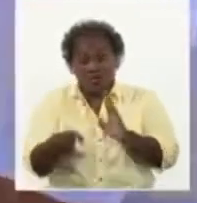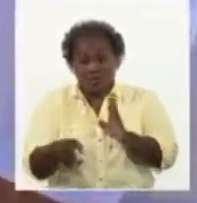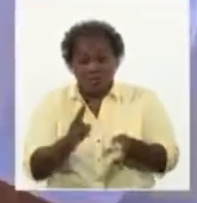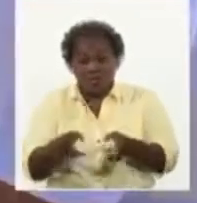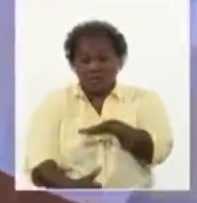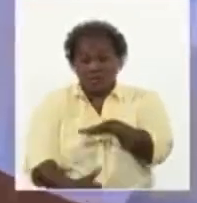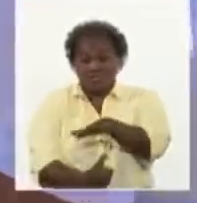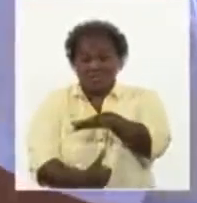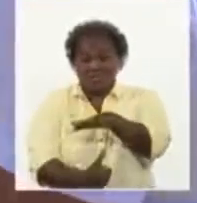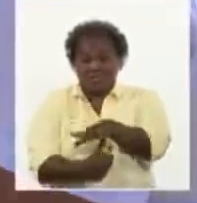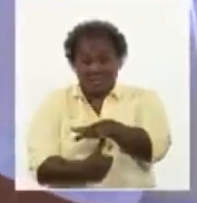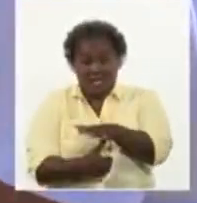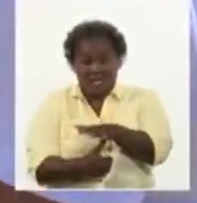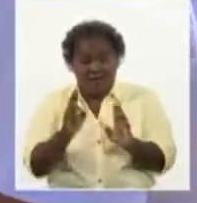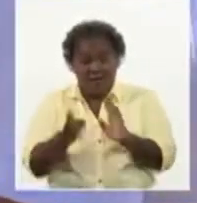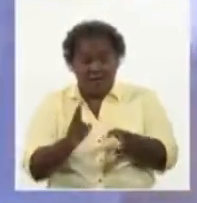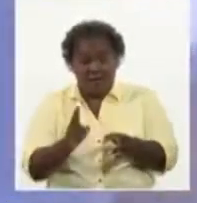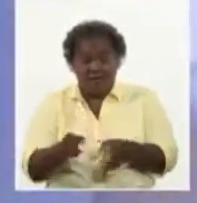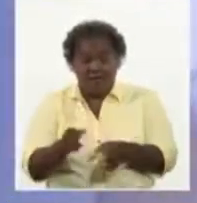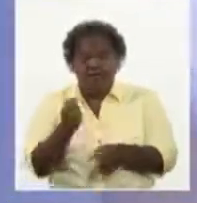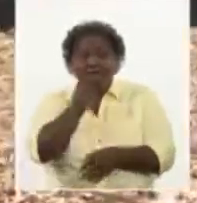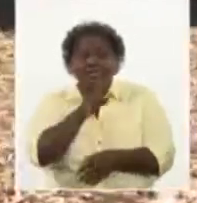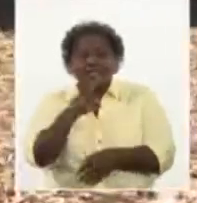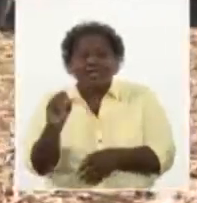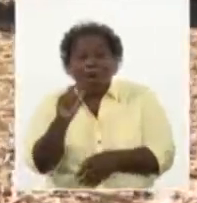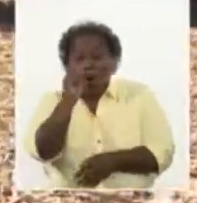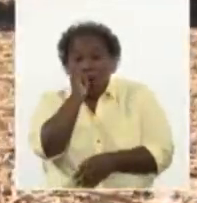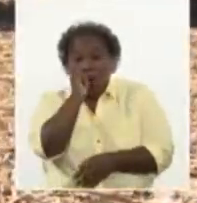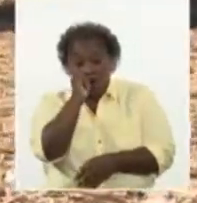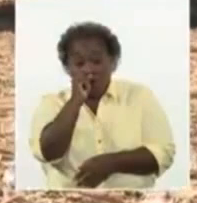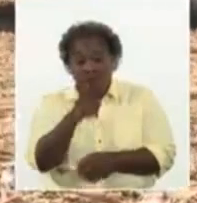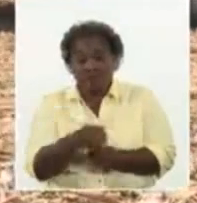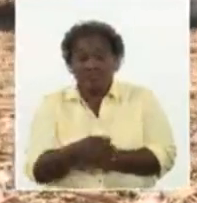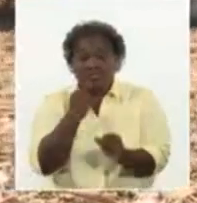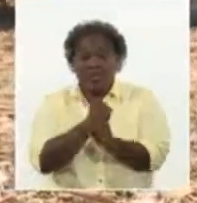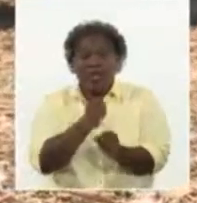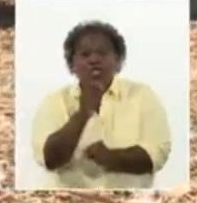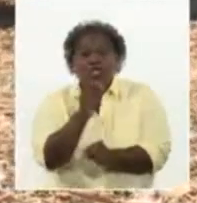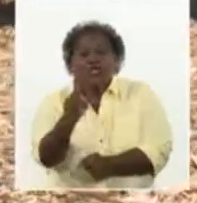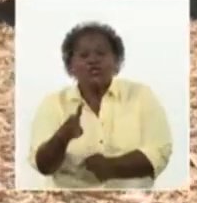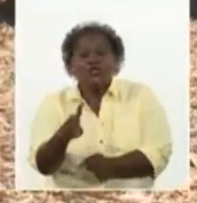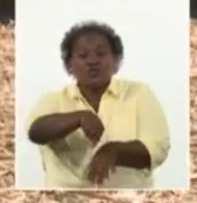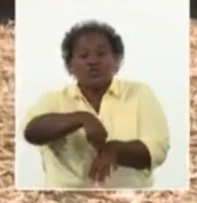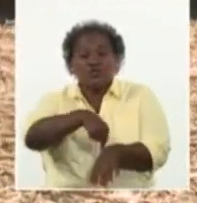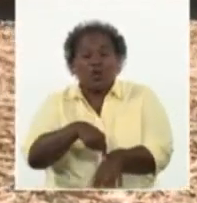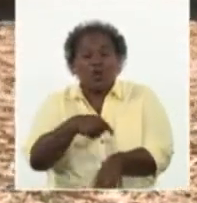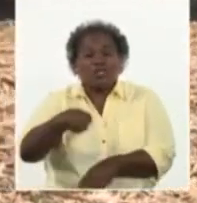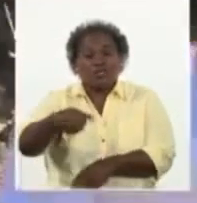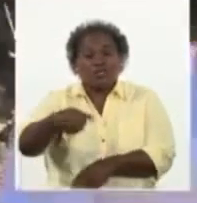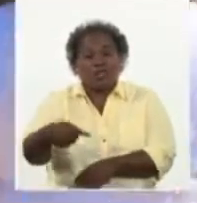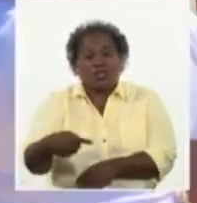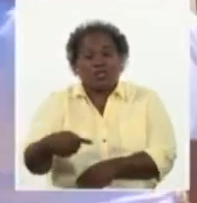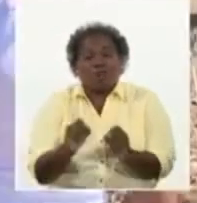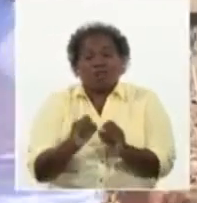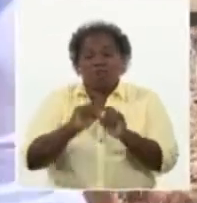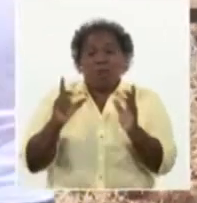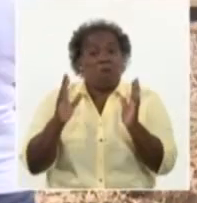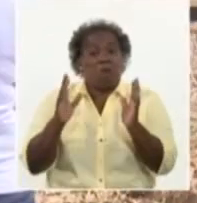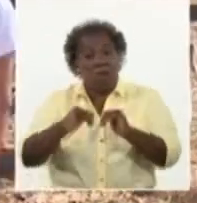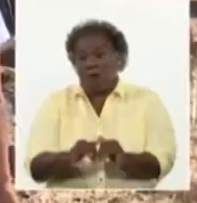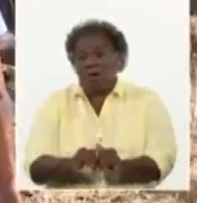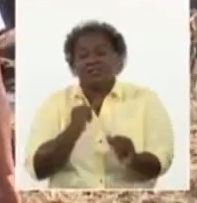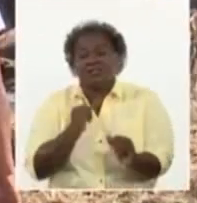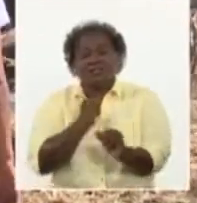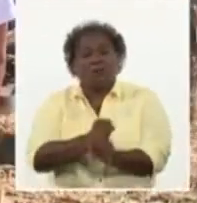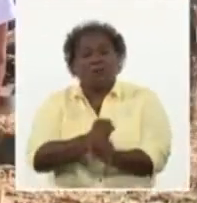presidenta. Dirigir más de un centenar de hombres, laborar hasta 12 horas diarias, no le asombra. Las jornadas son